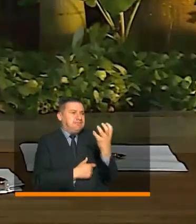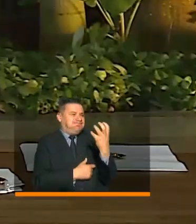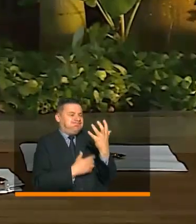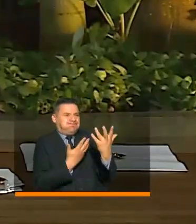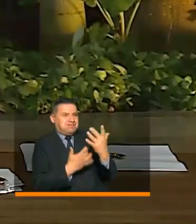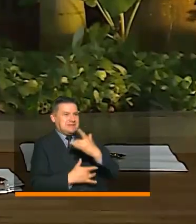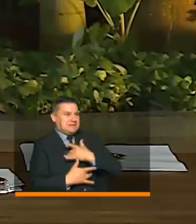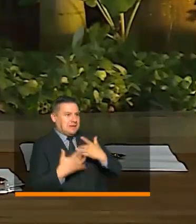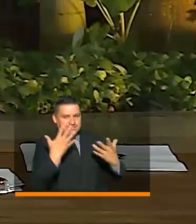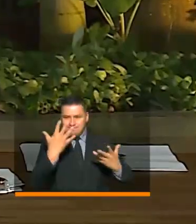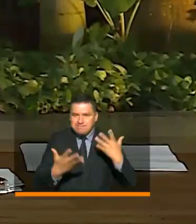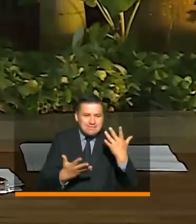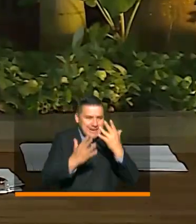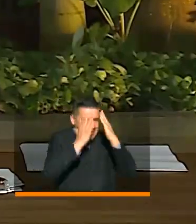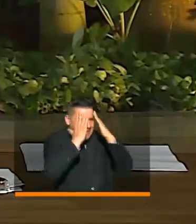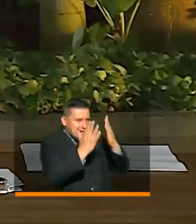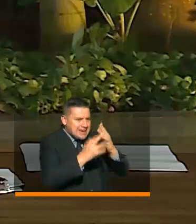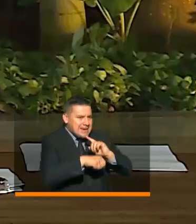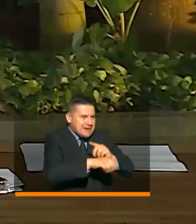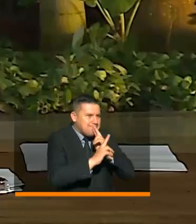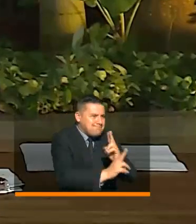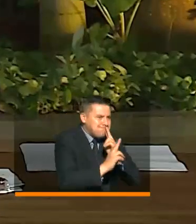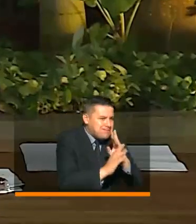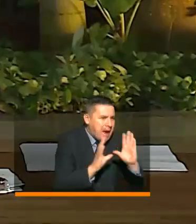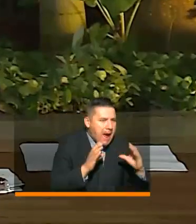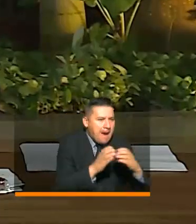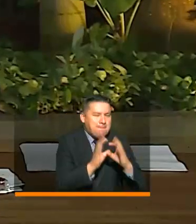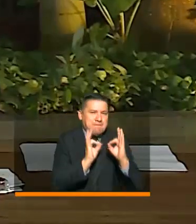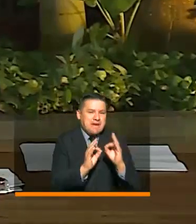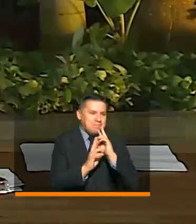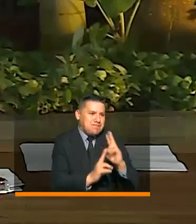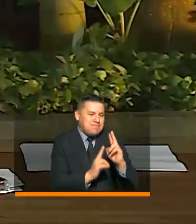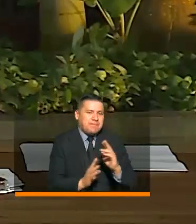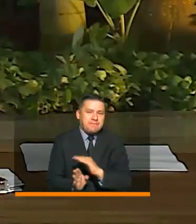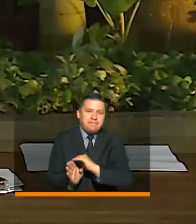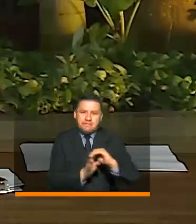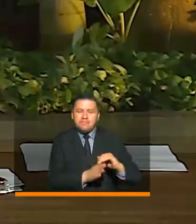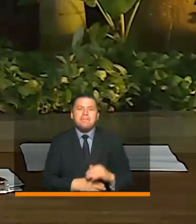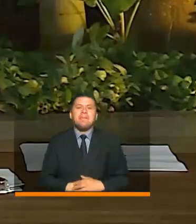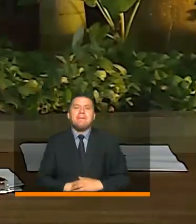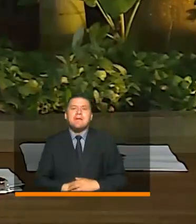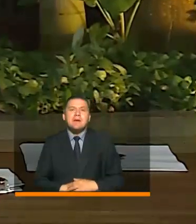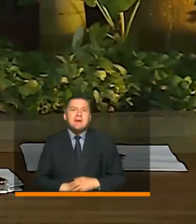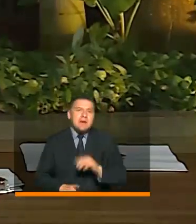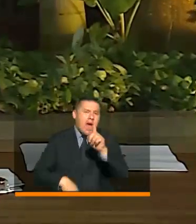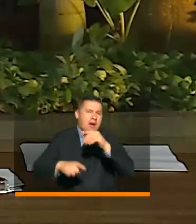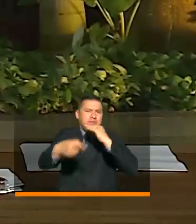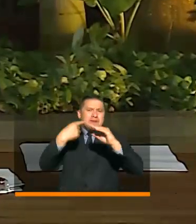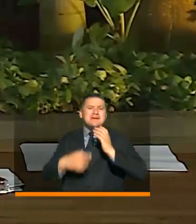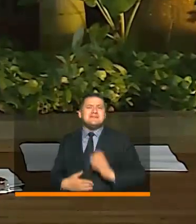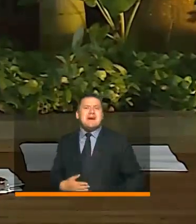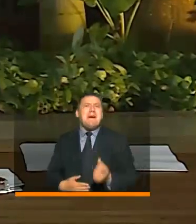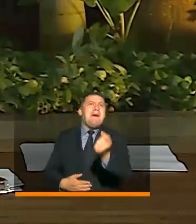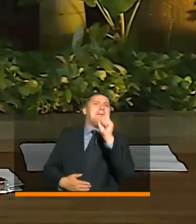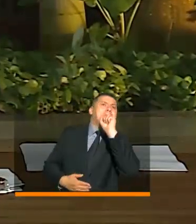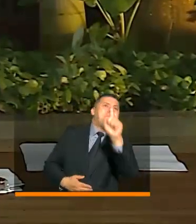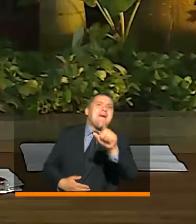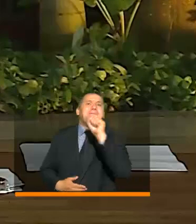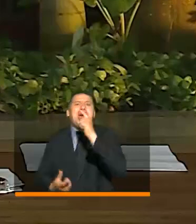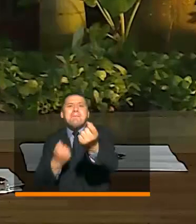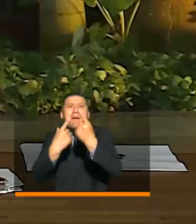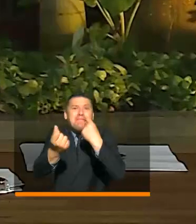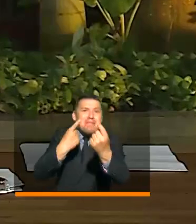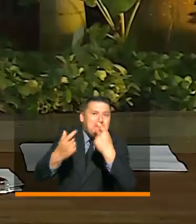sobre el sistema de salud, tener una capacidad rápida de adaptación y de respuesta. Pero también nos han llegado preguntas de los ciudadanos sobre distintas